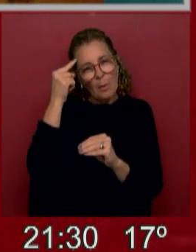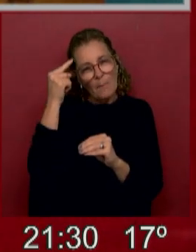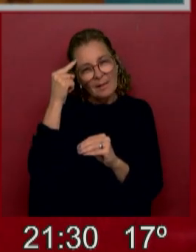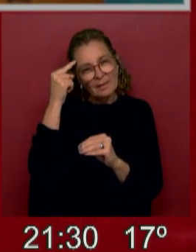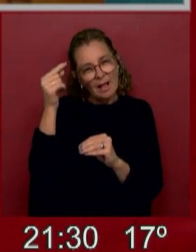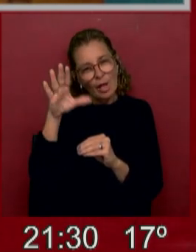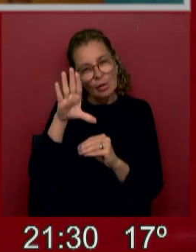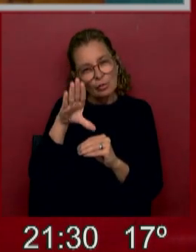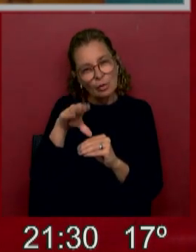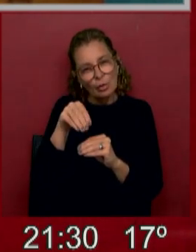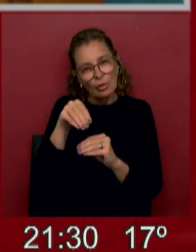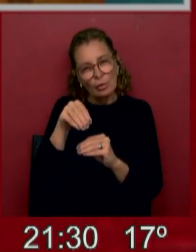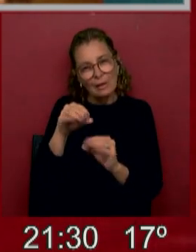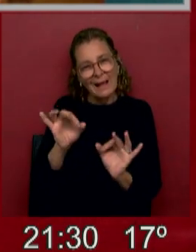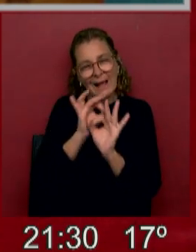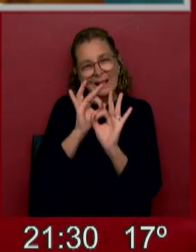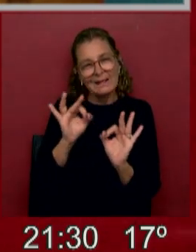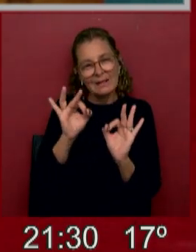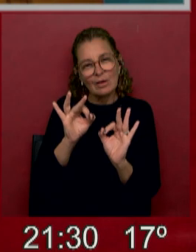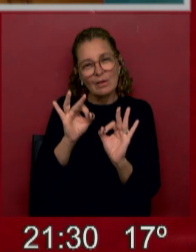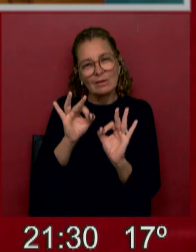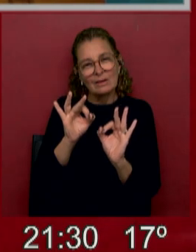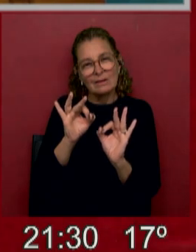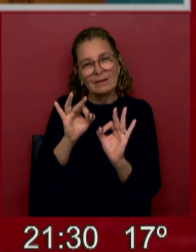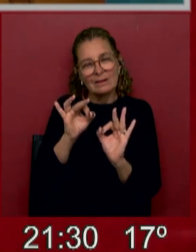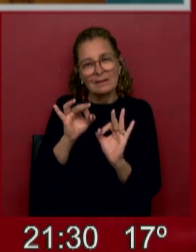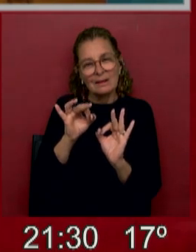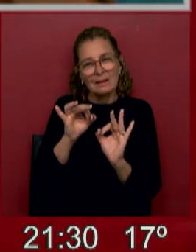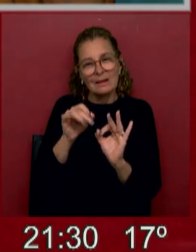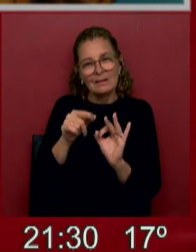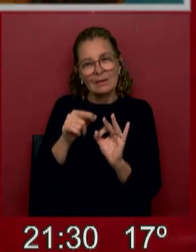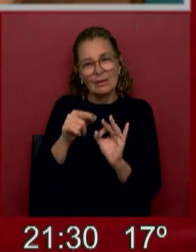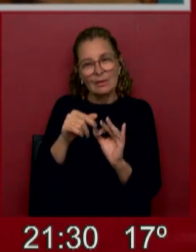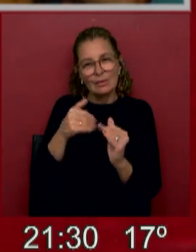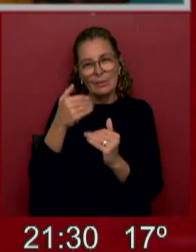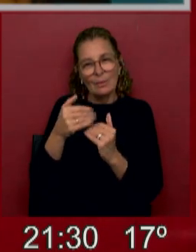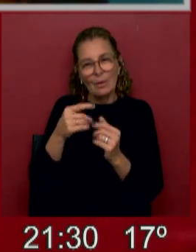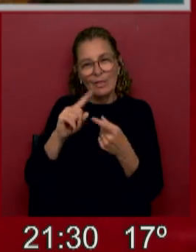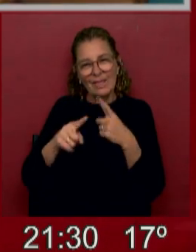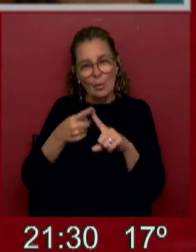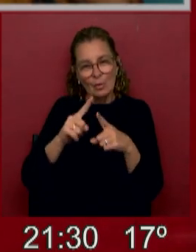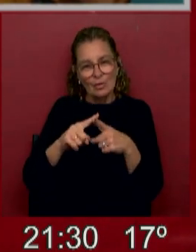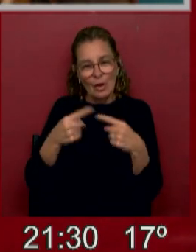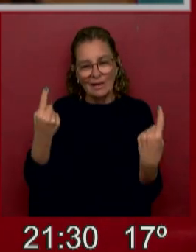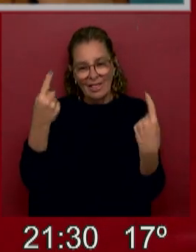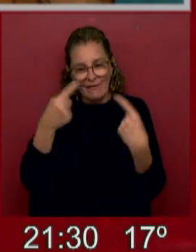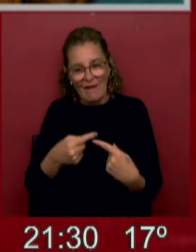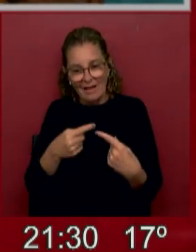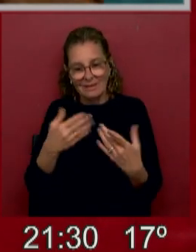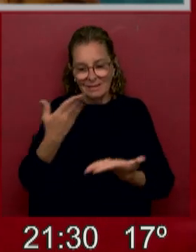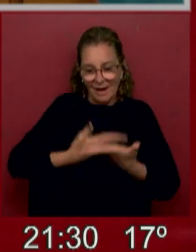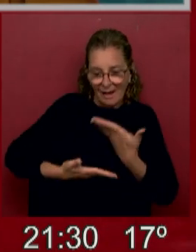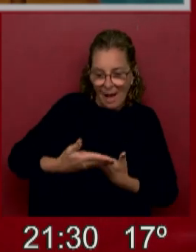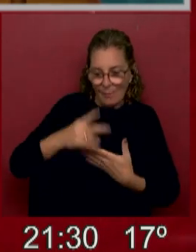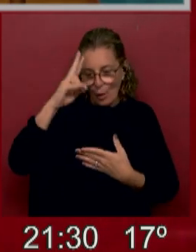todo. Esas canciones que resistieron, que sobrevivieron a esos filtros, a esas discusiones, a esos debates, a esos intercambios